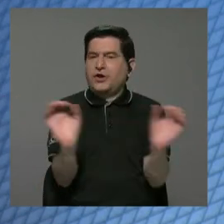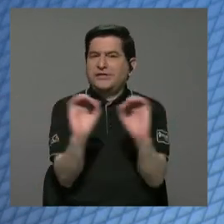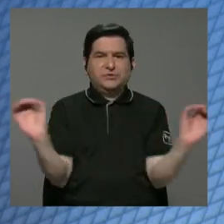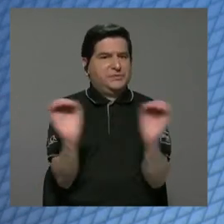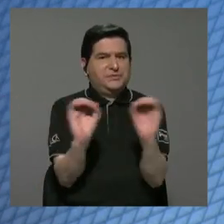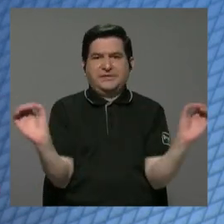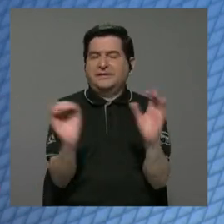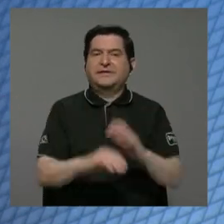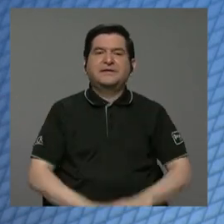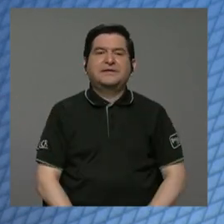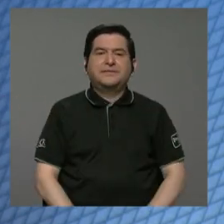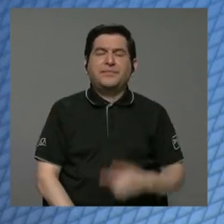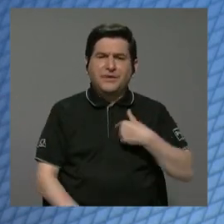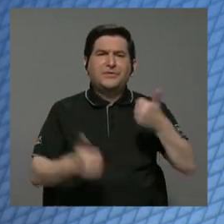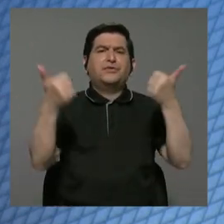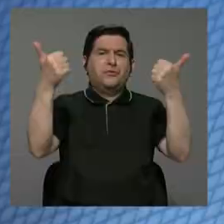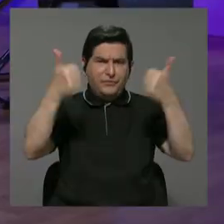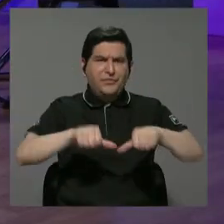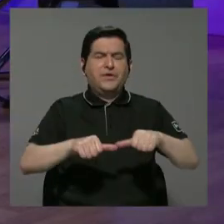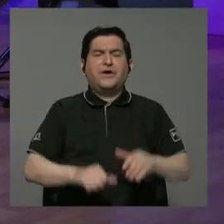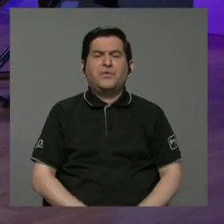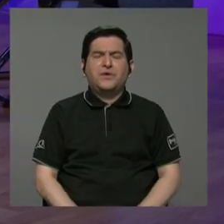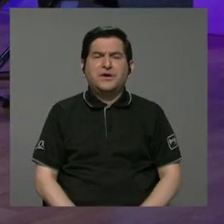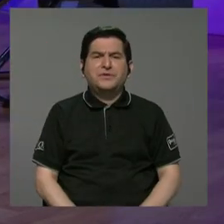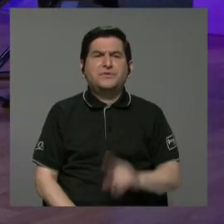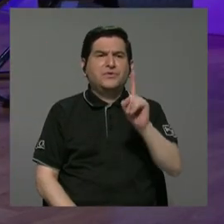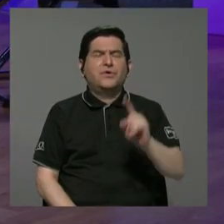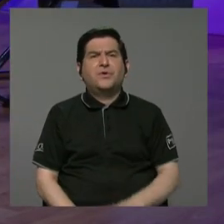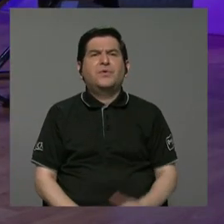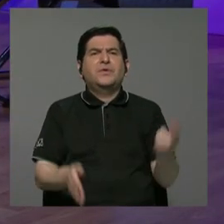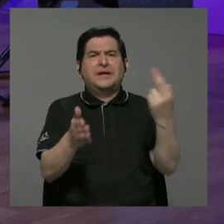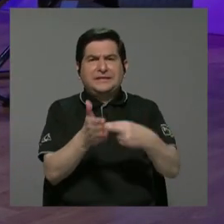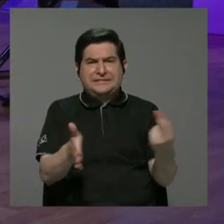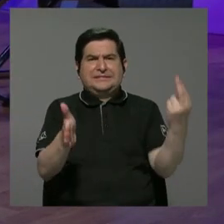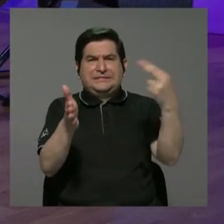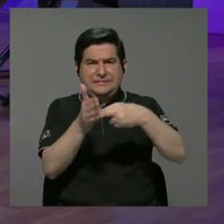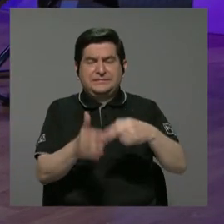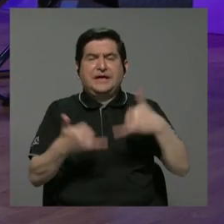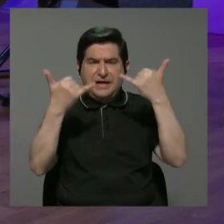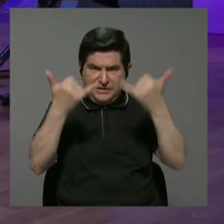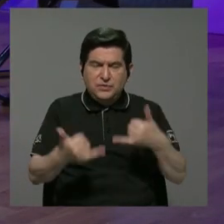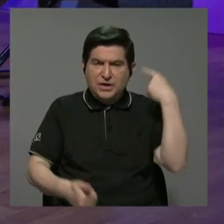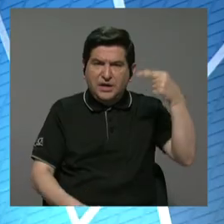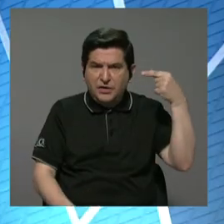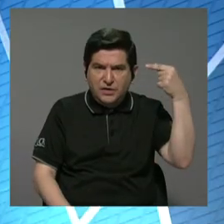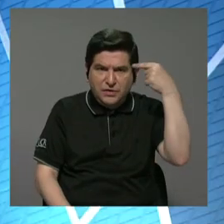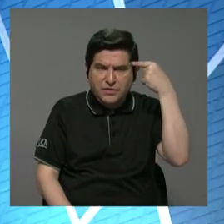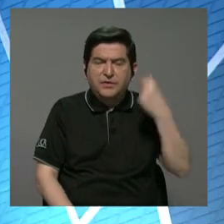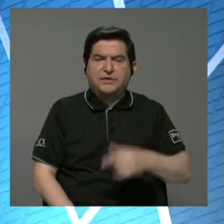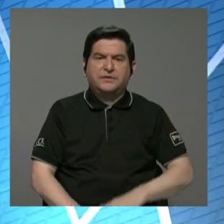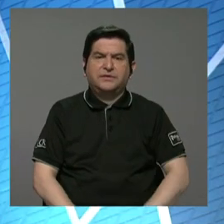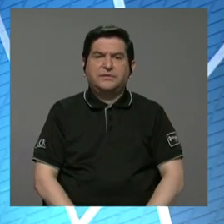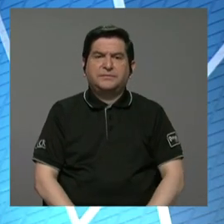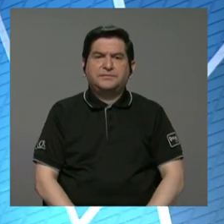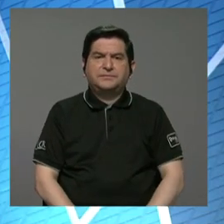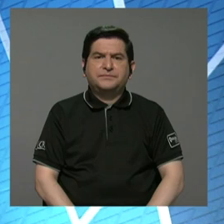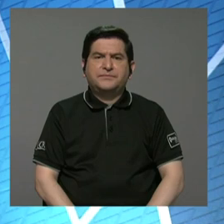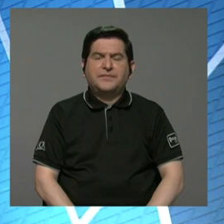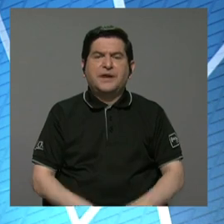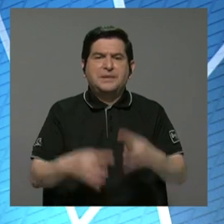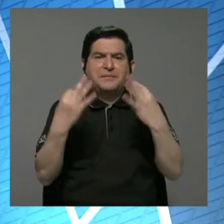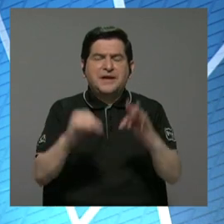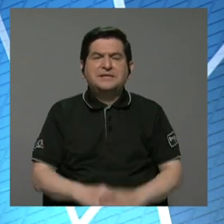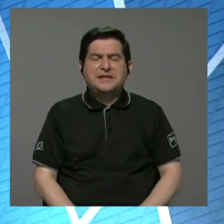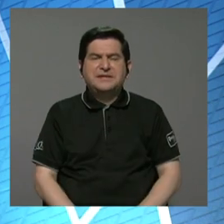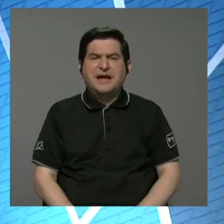absolutamente nada. Sí, coincido totalmente. Hay una retórica de en este momento del gobierno para legitimar